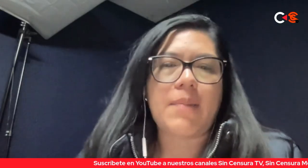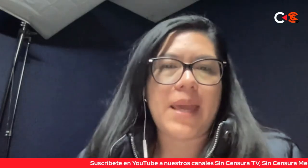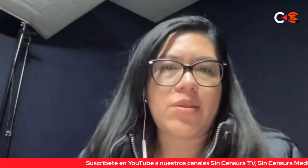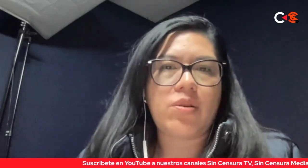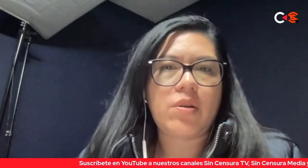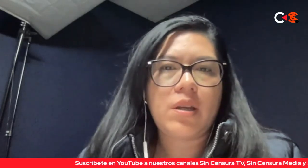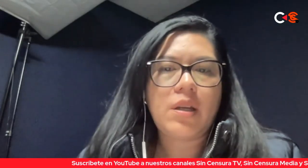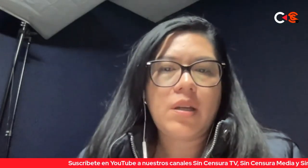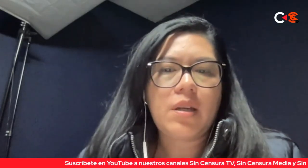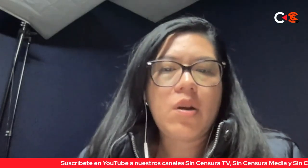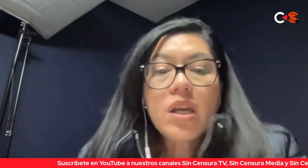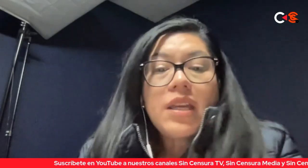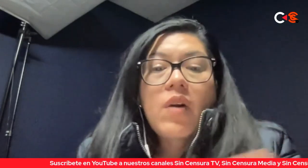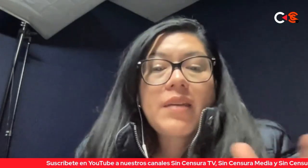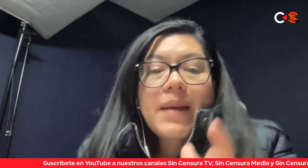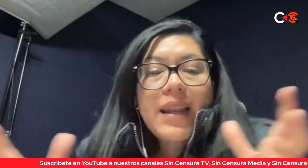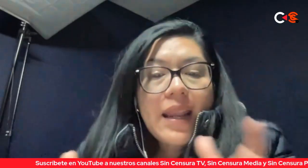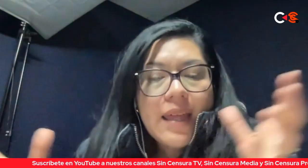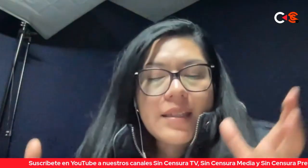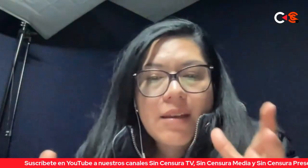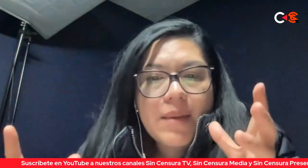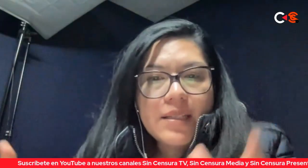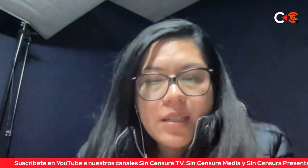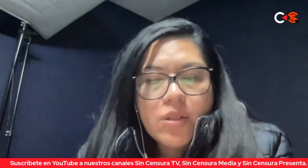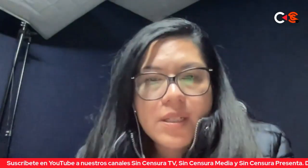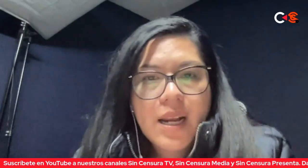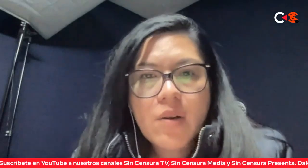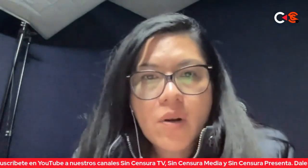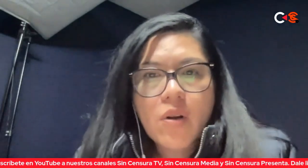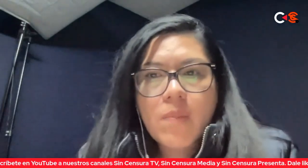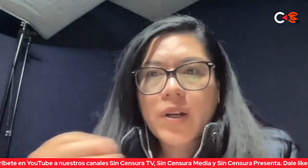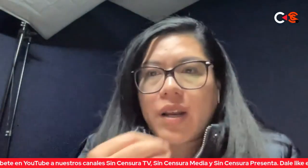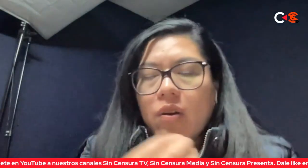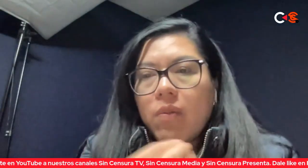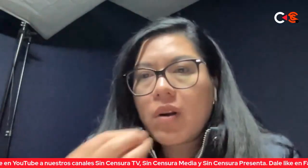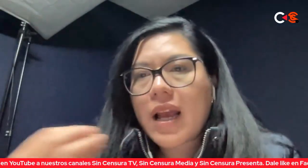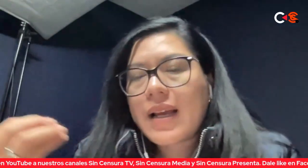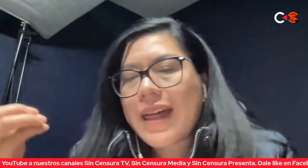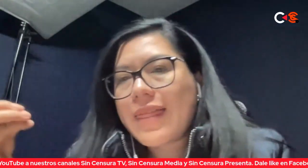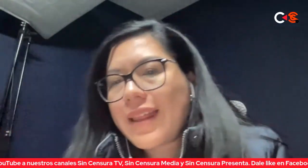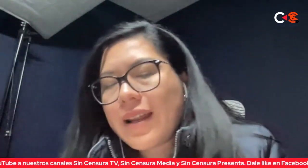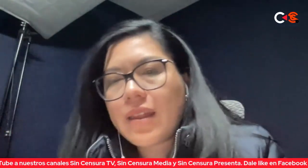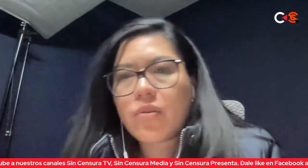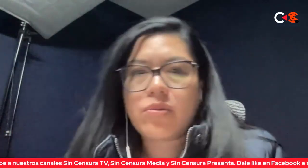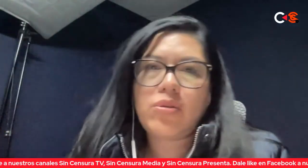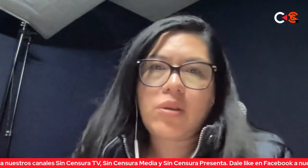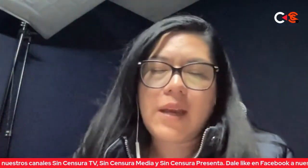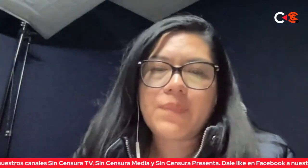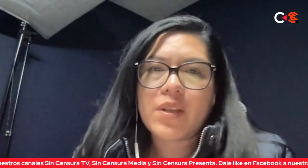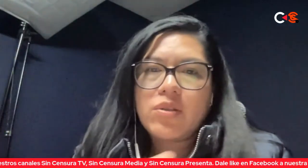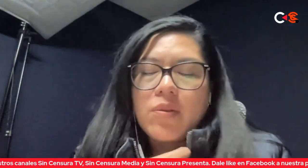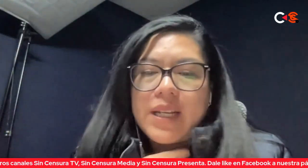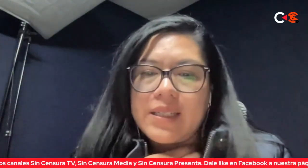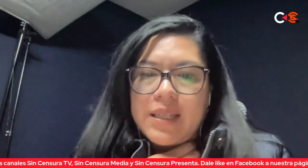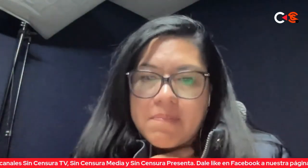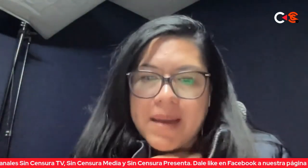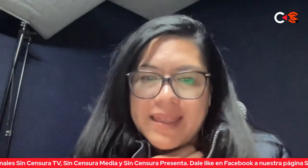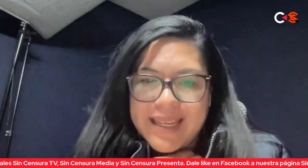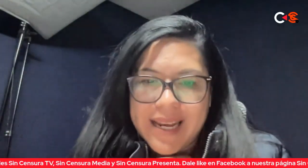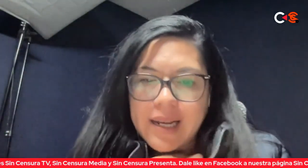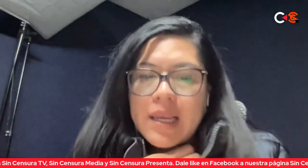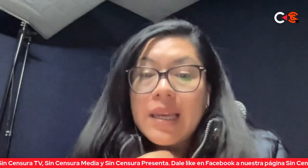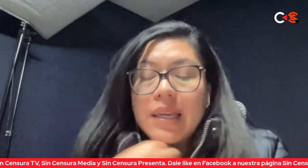democracia, sobre todo si tenemos en cuenta que esas experiencias, todas esas han ocurrido, o sea, esto de el ratón loco, ¿no? Cuando